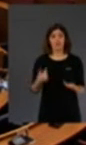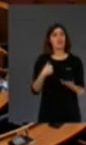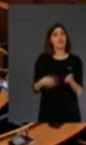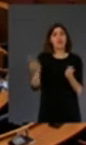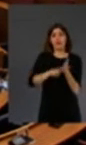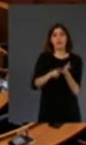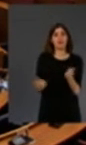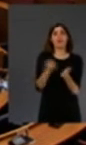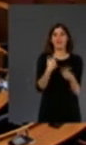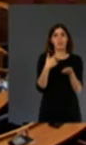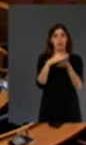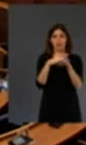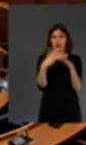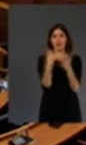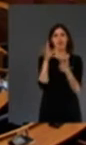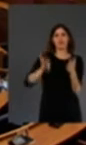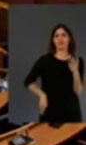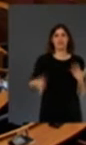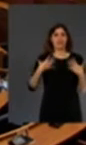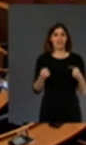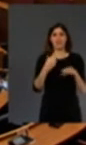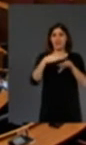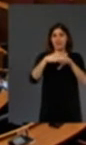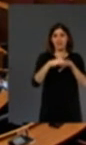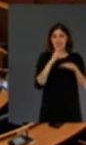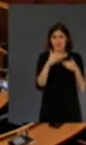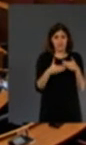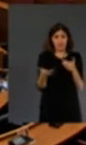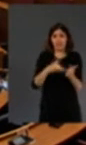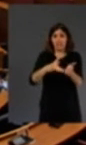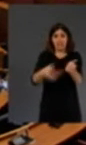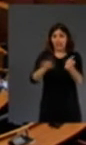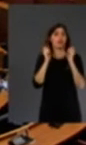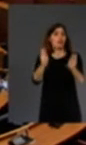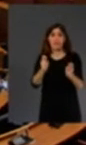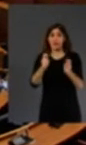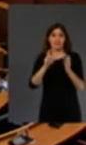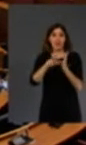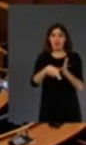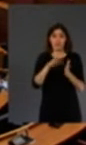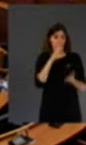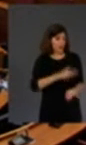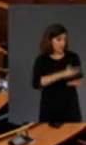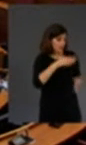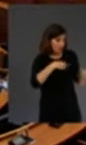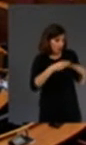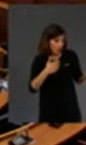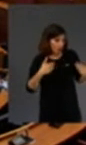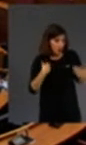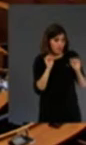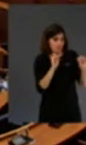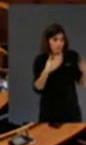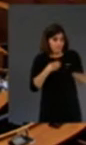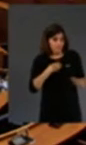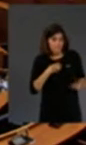Pero valoradas estas disculpas, volvemos a insistir en que los medios de protección son fundamentales, en que los test generalizados son